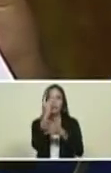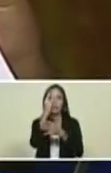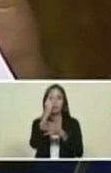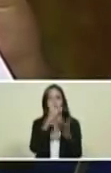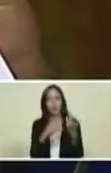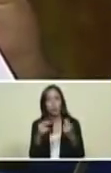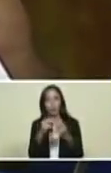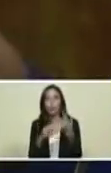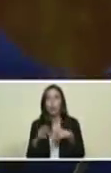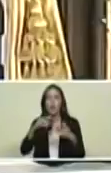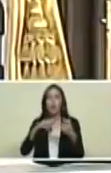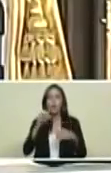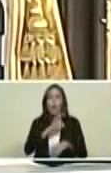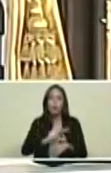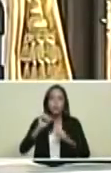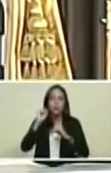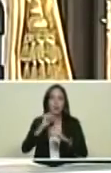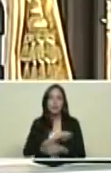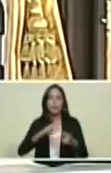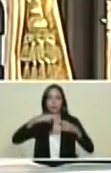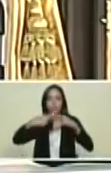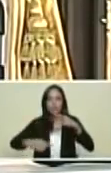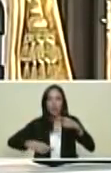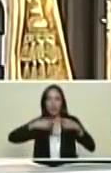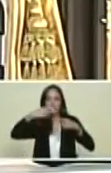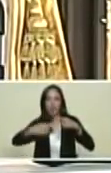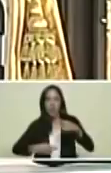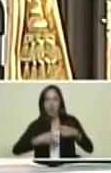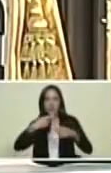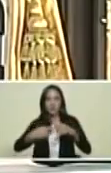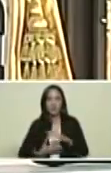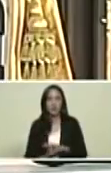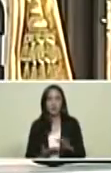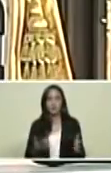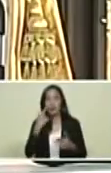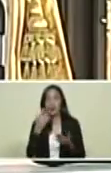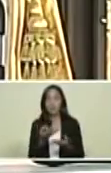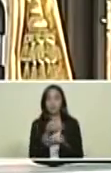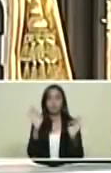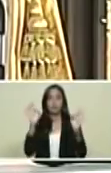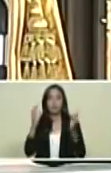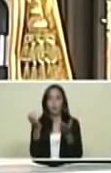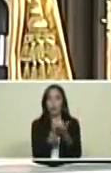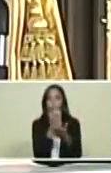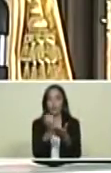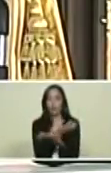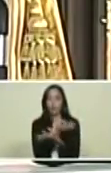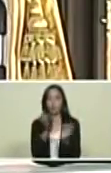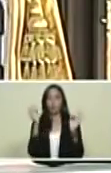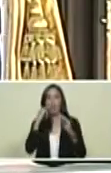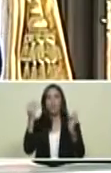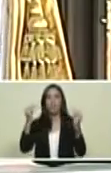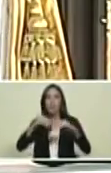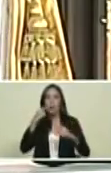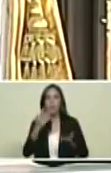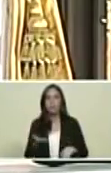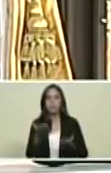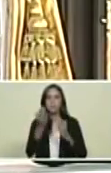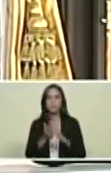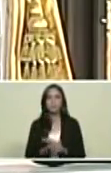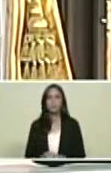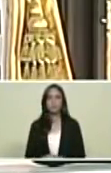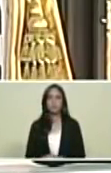Industria socialista, empresa socialista, cuadernos de calidad A1, máxima calidad. ¿Qué más regalo le tenemos a los niños